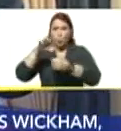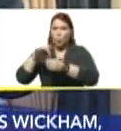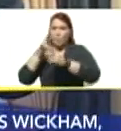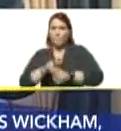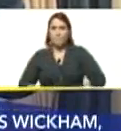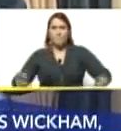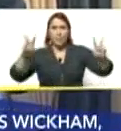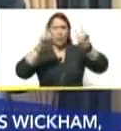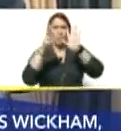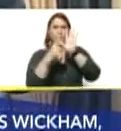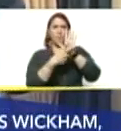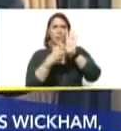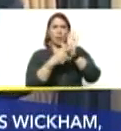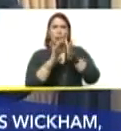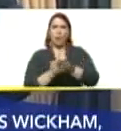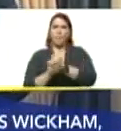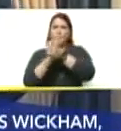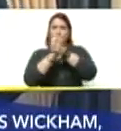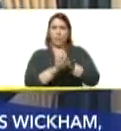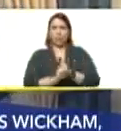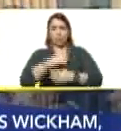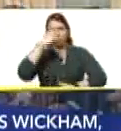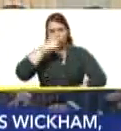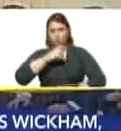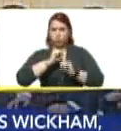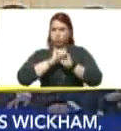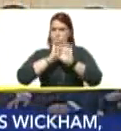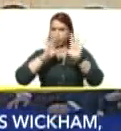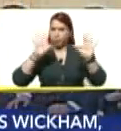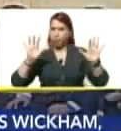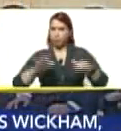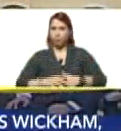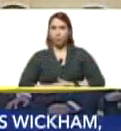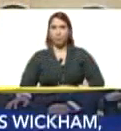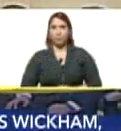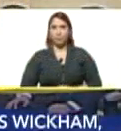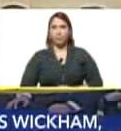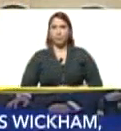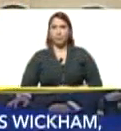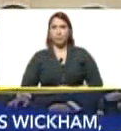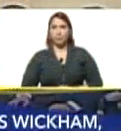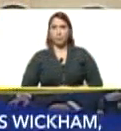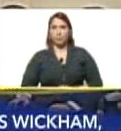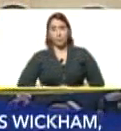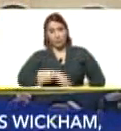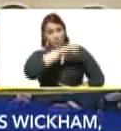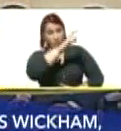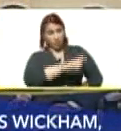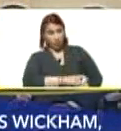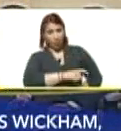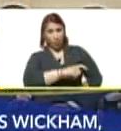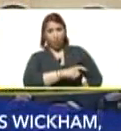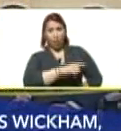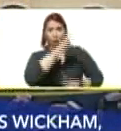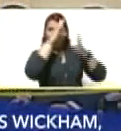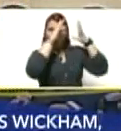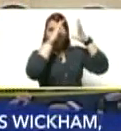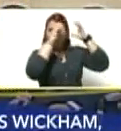verdadero de la amistad pura y cristalina. Señor embajador, querido compañero,